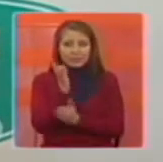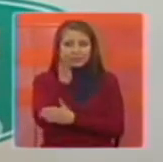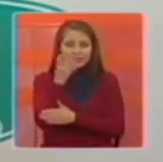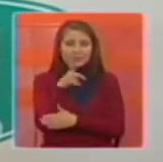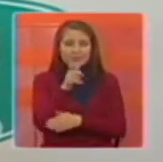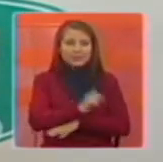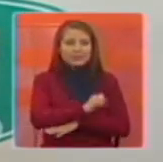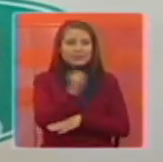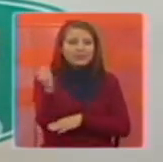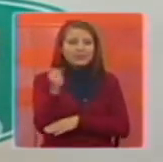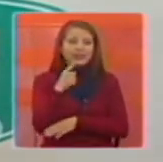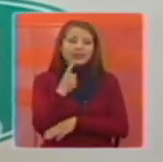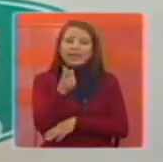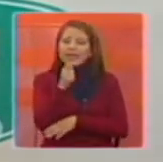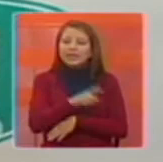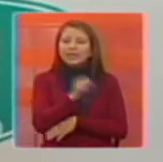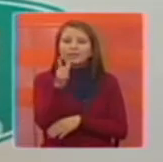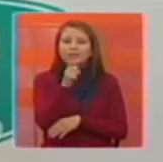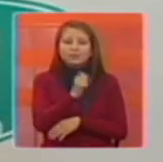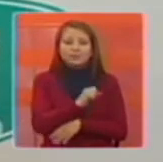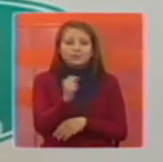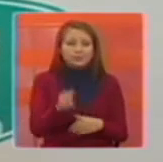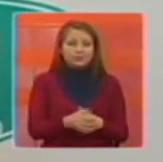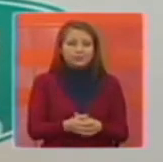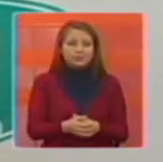ganado, ¿sabes cuál es? Yo ya dije, a ver, gordo.